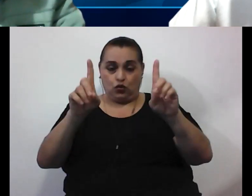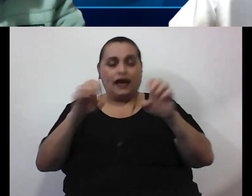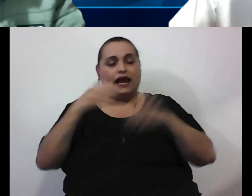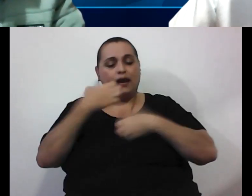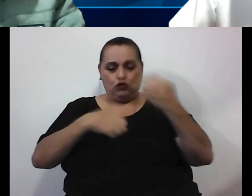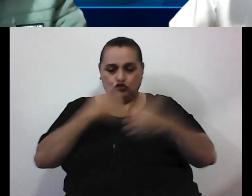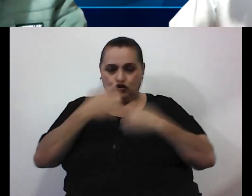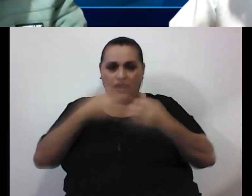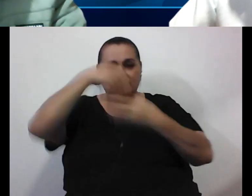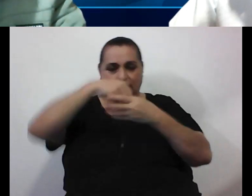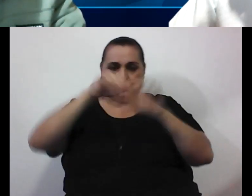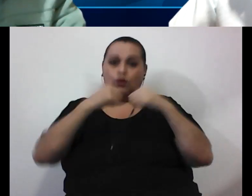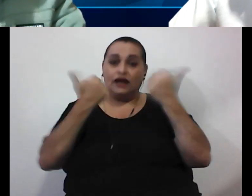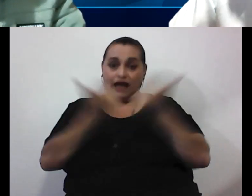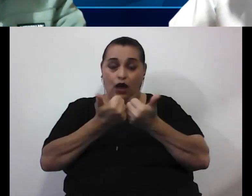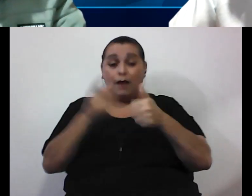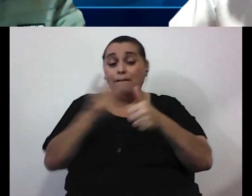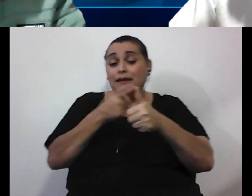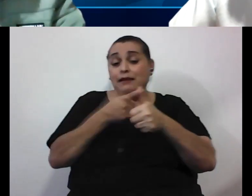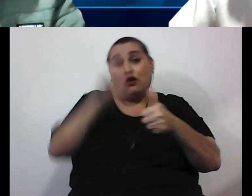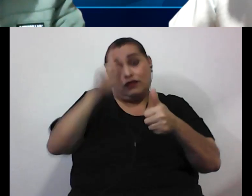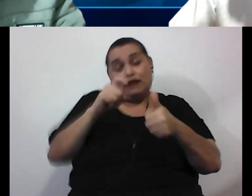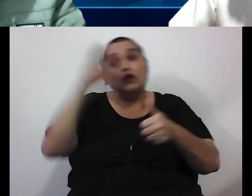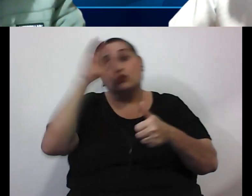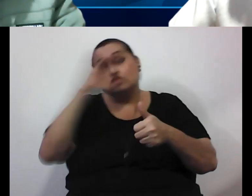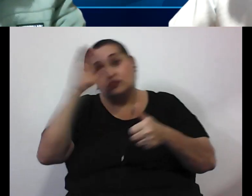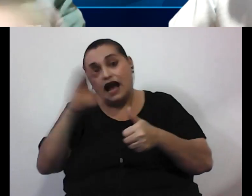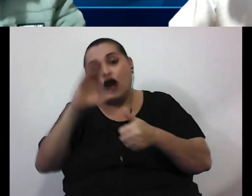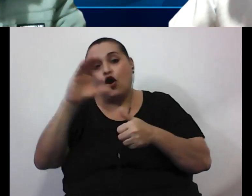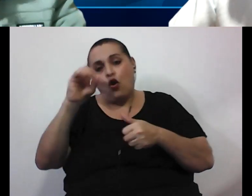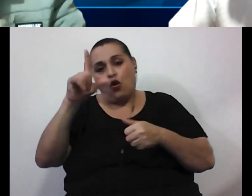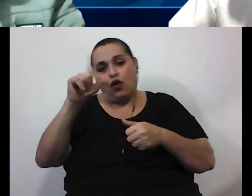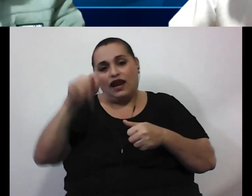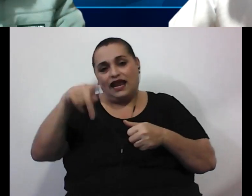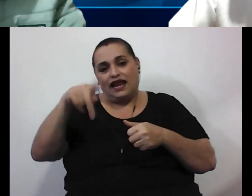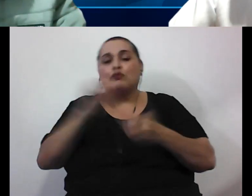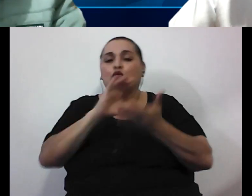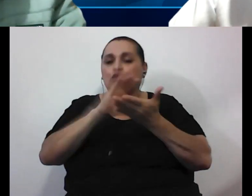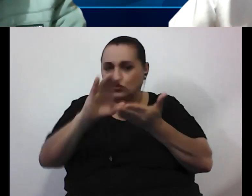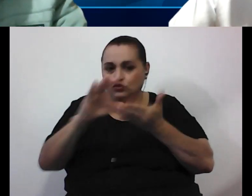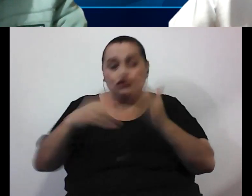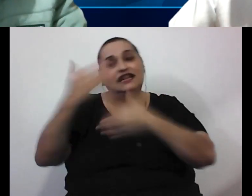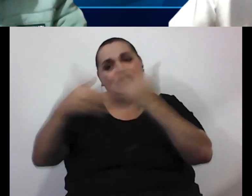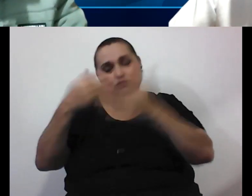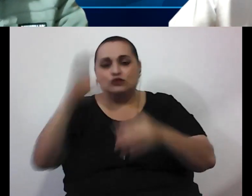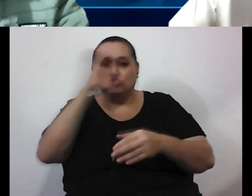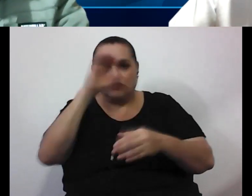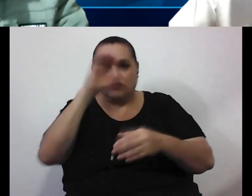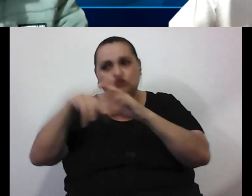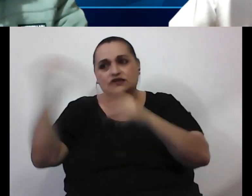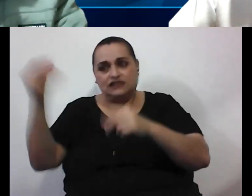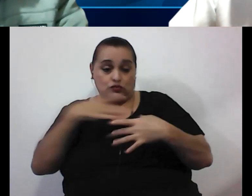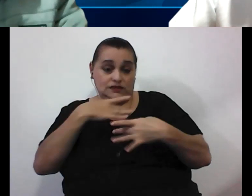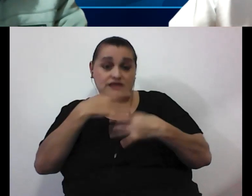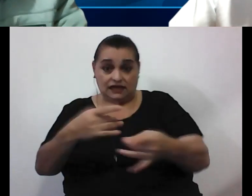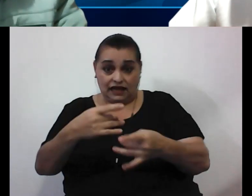yo diría, el primero que hay que buscar es a Colipro y a sus cursos, y después buscamos lo externo. Si les interesa,